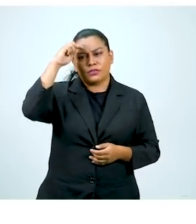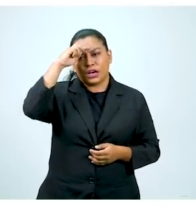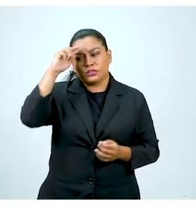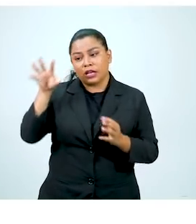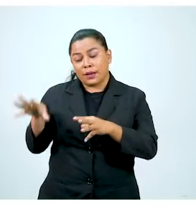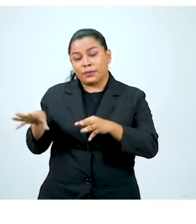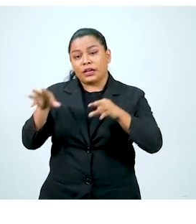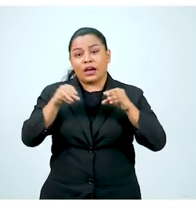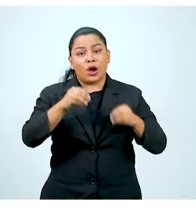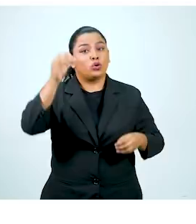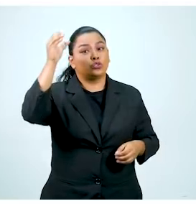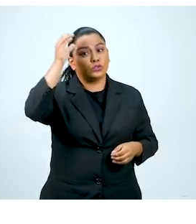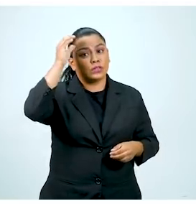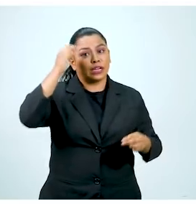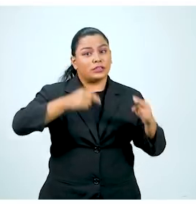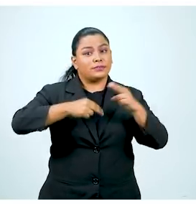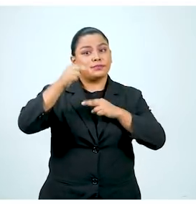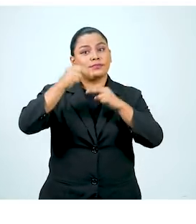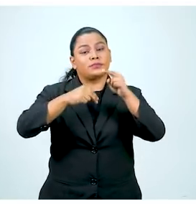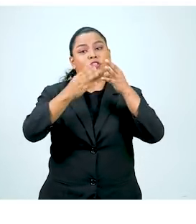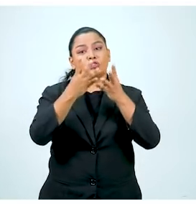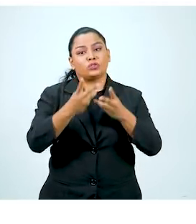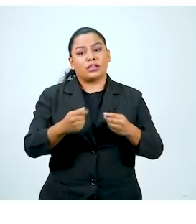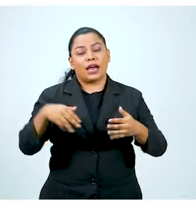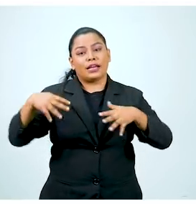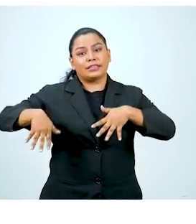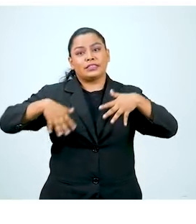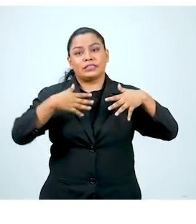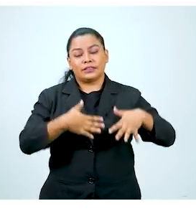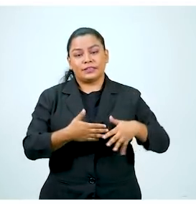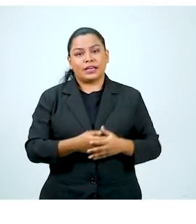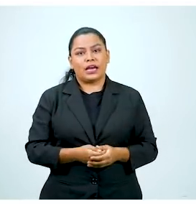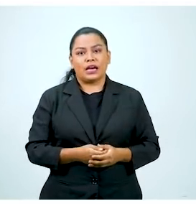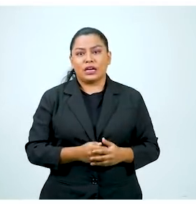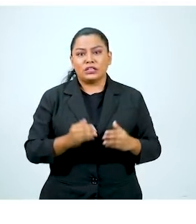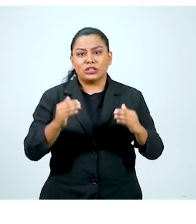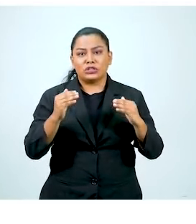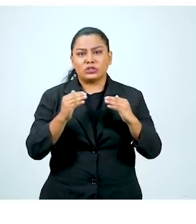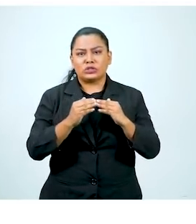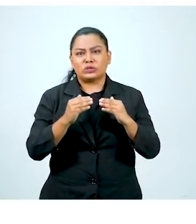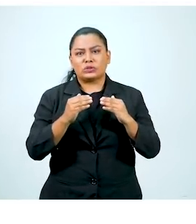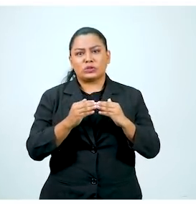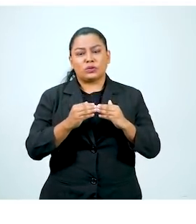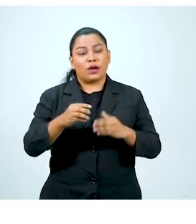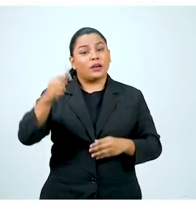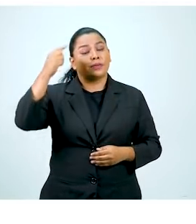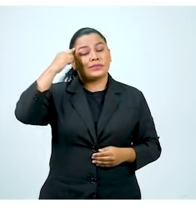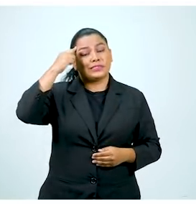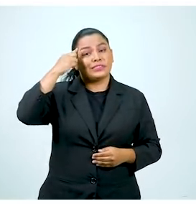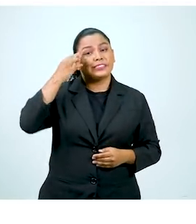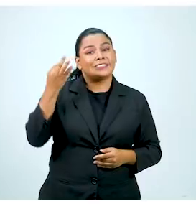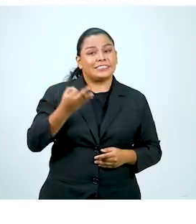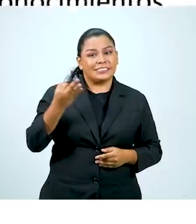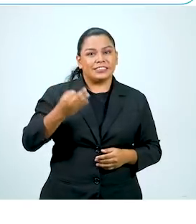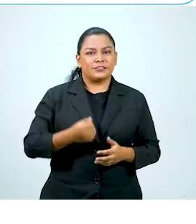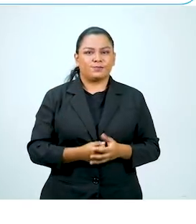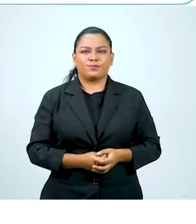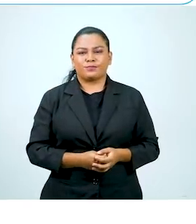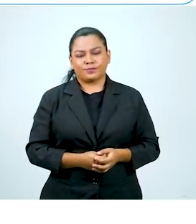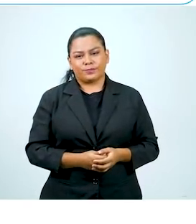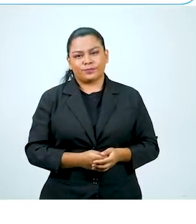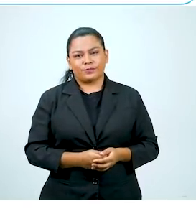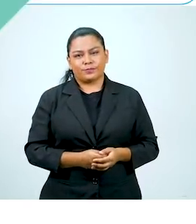los conocimientos construidos en la resolución de actividades genuinas y con demanda cognitiva.